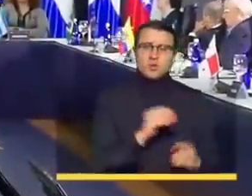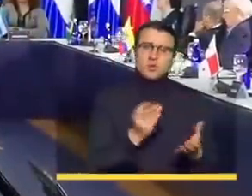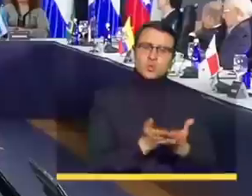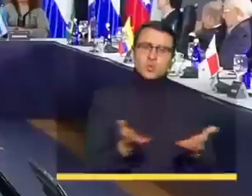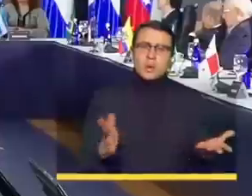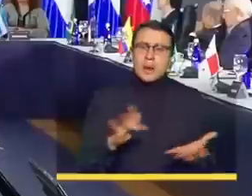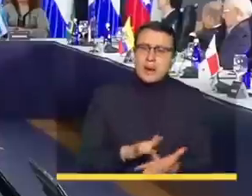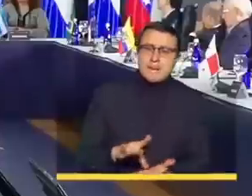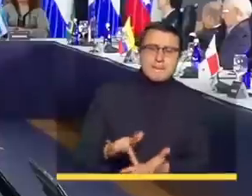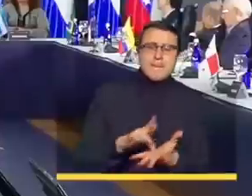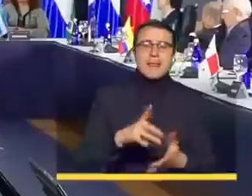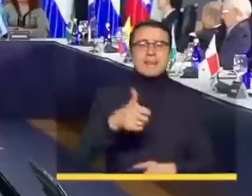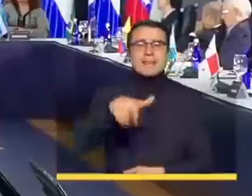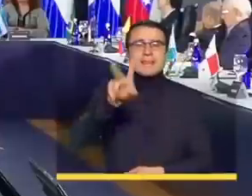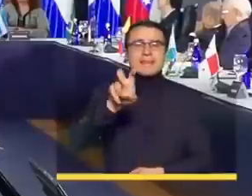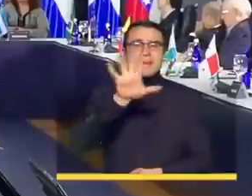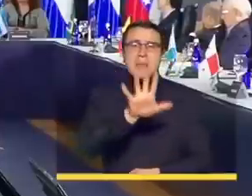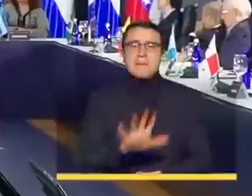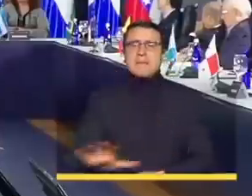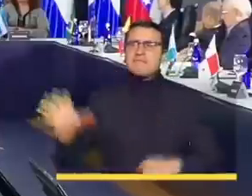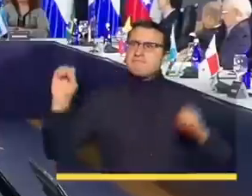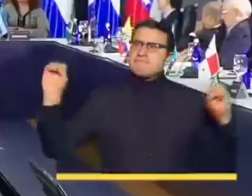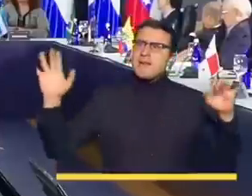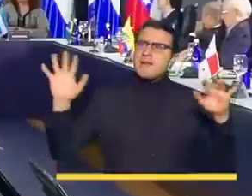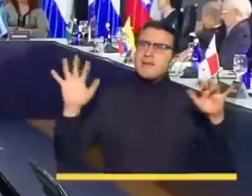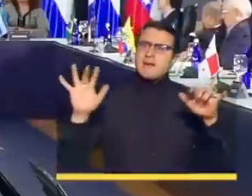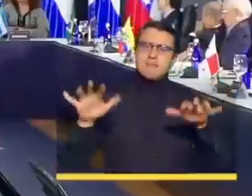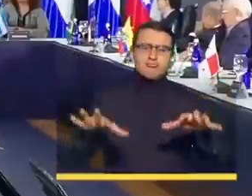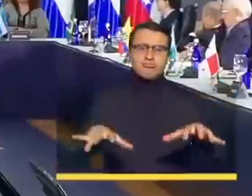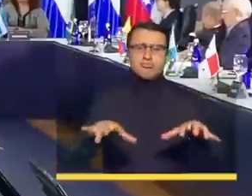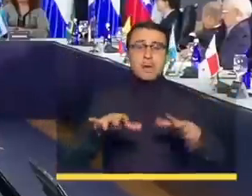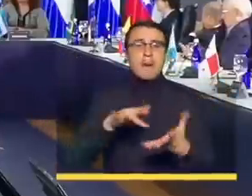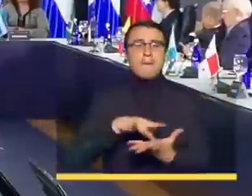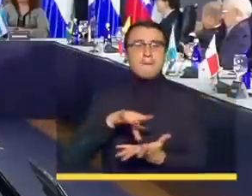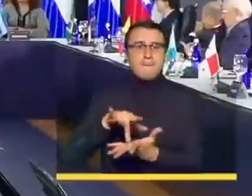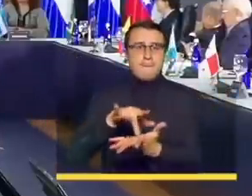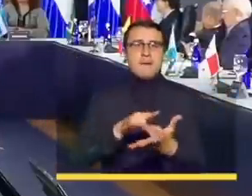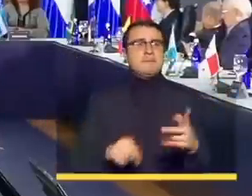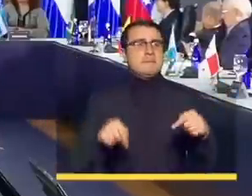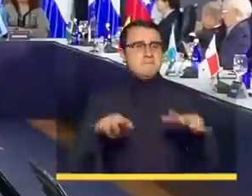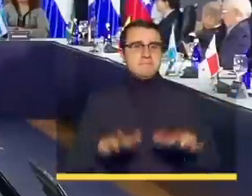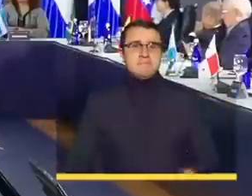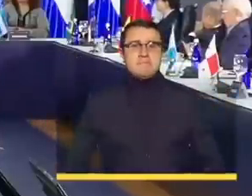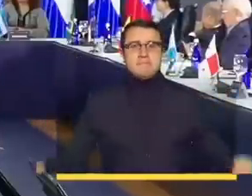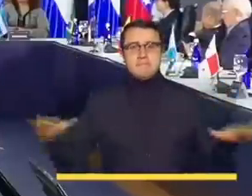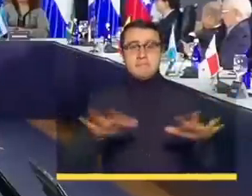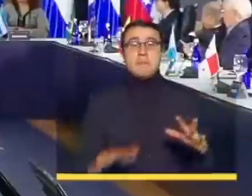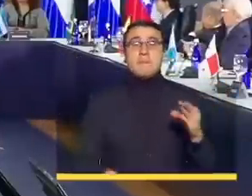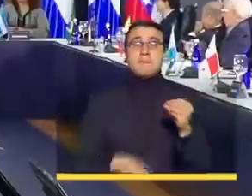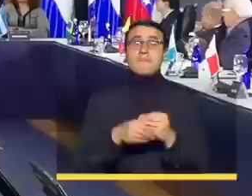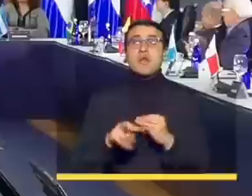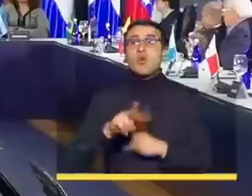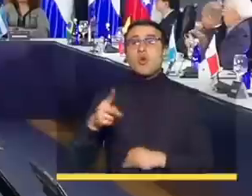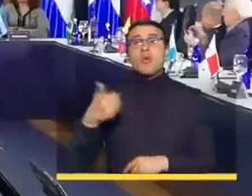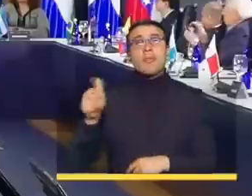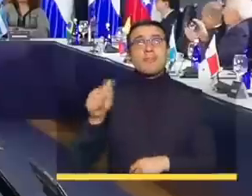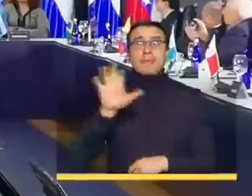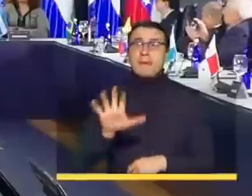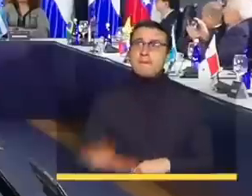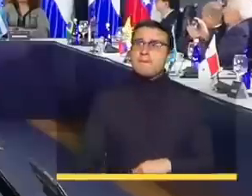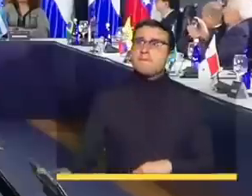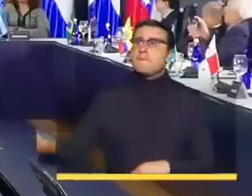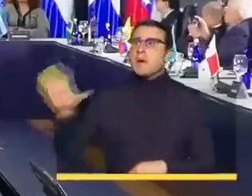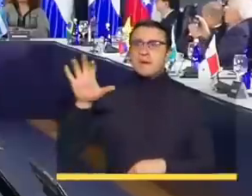participado 17 países a ese nivel, participantes. Y hay 10 países más que